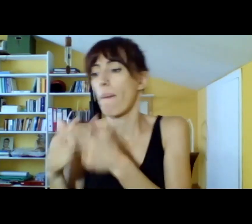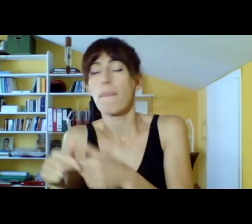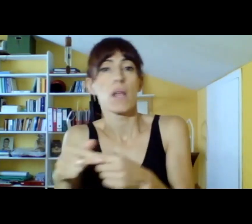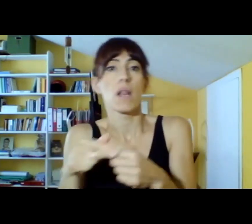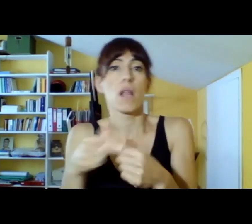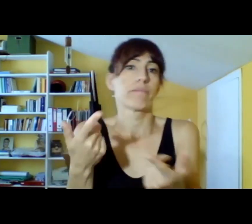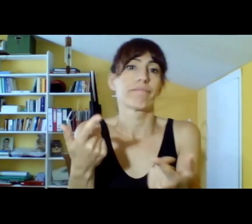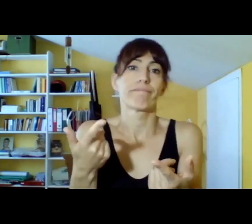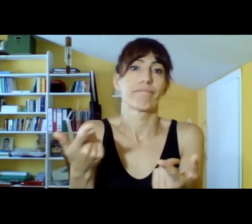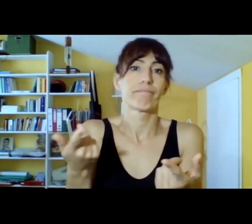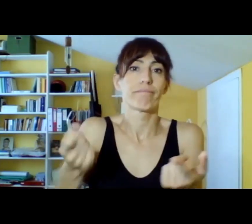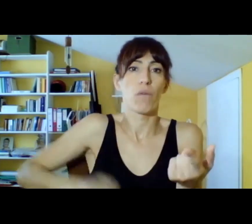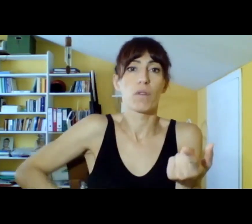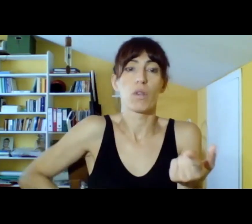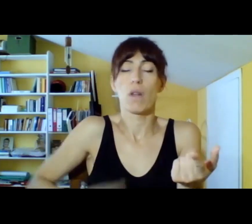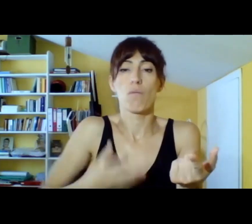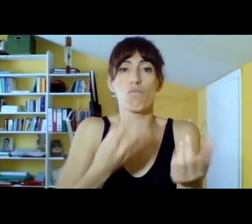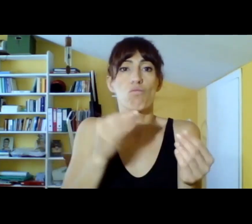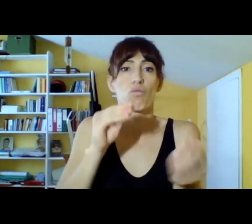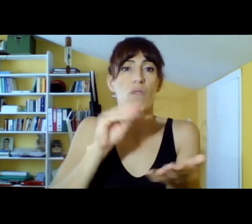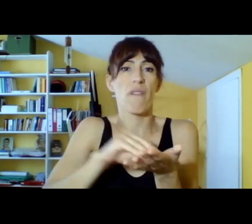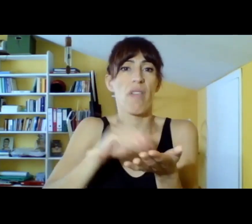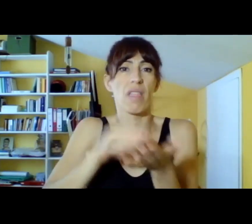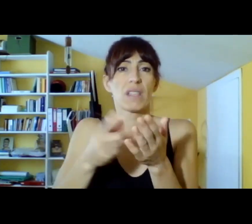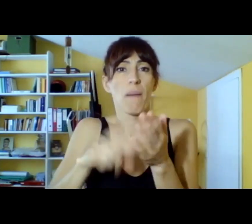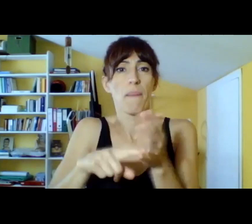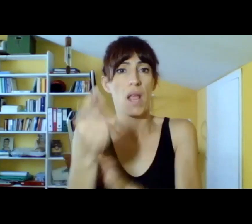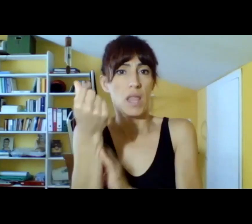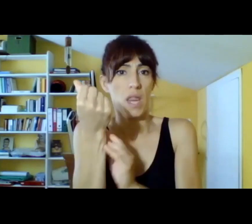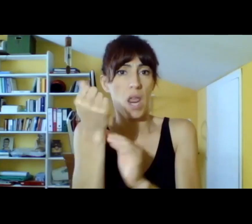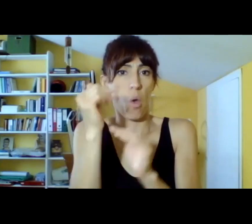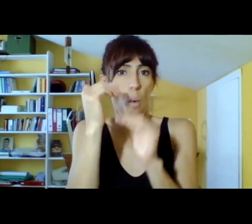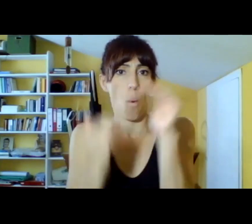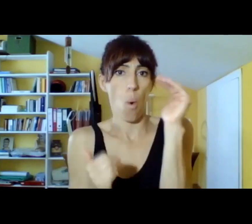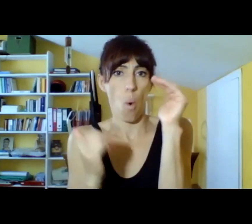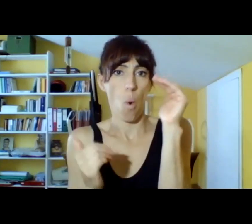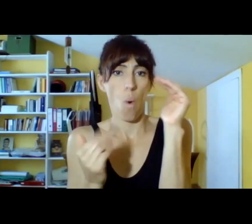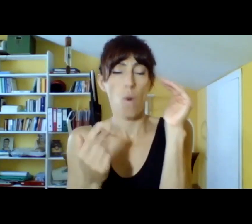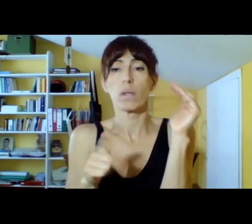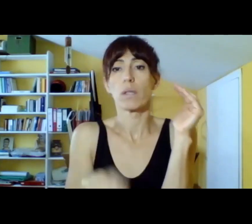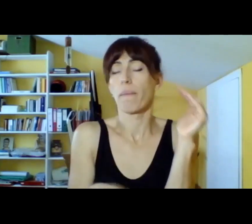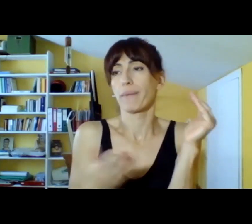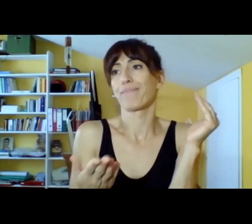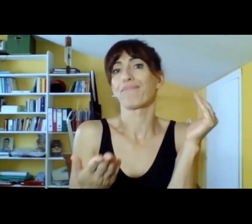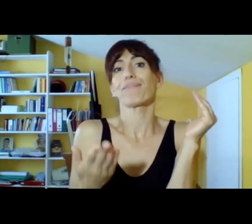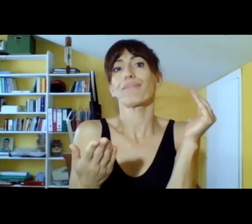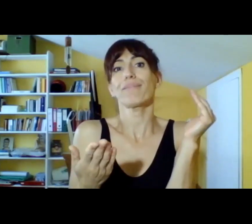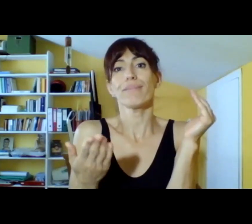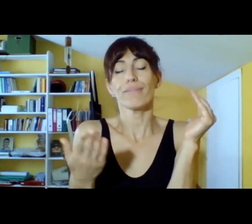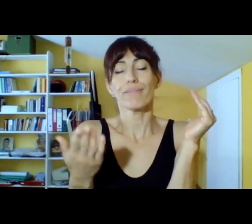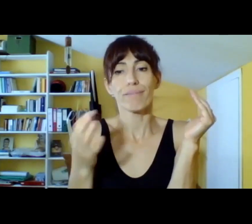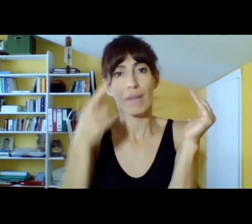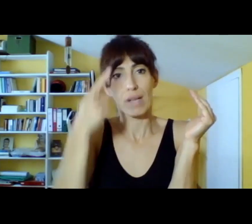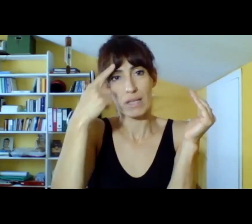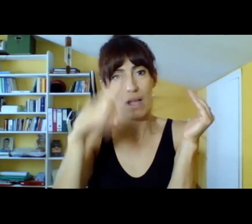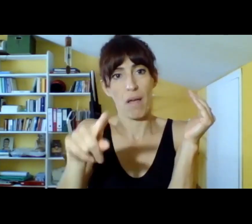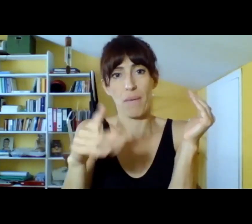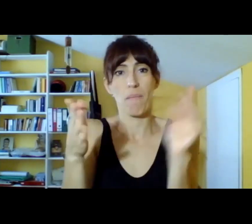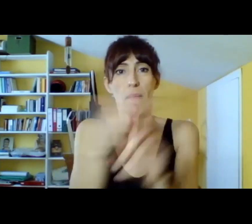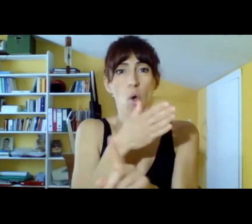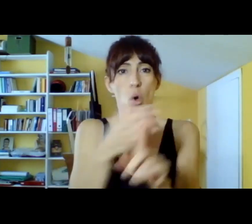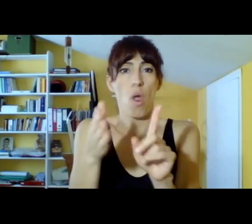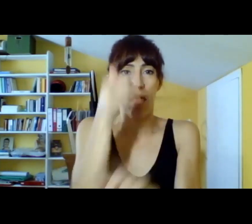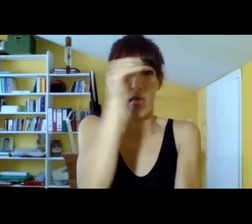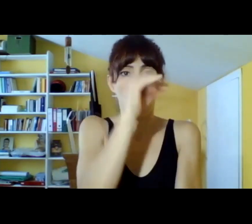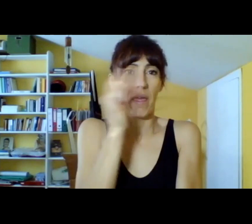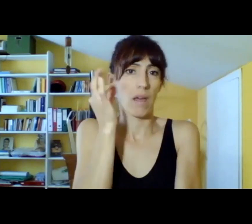veces la brecha salarial, tantas veces, y de manera especialmente dramática, como sabéis, la violencia de género,